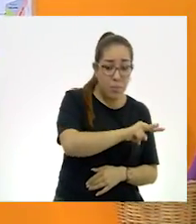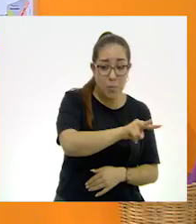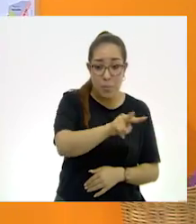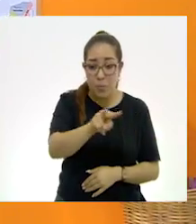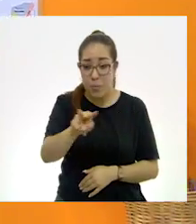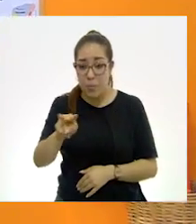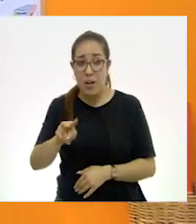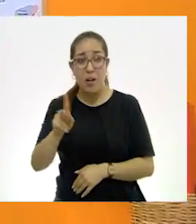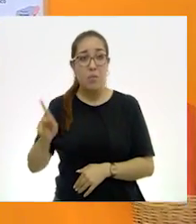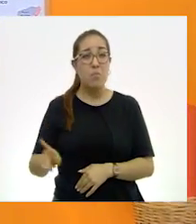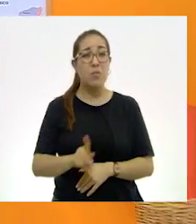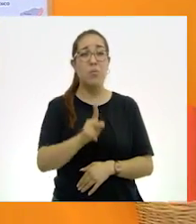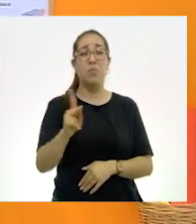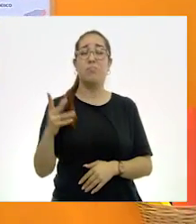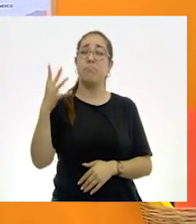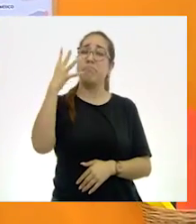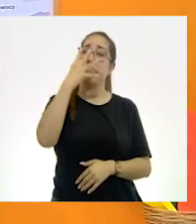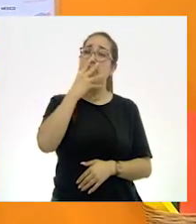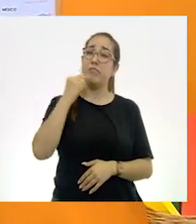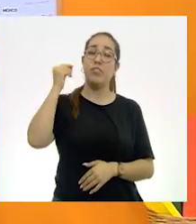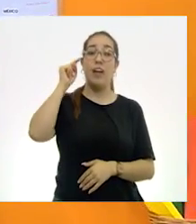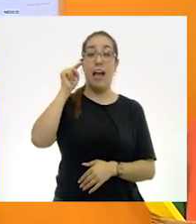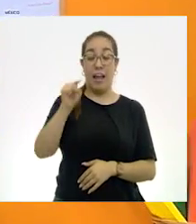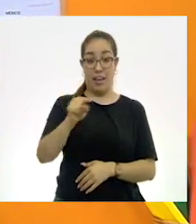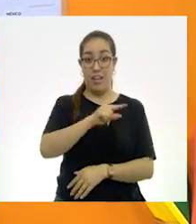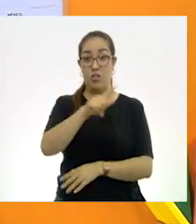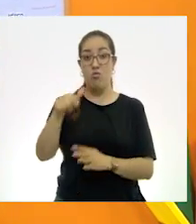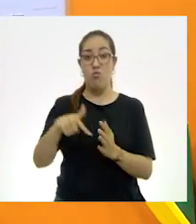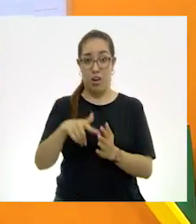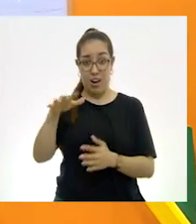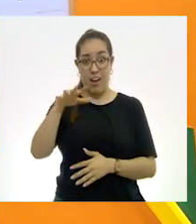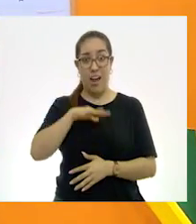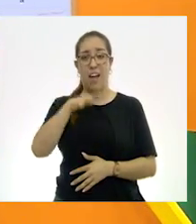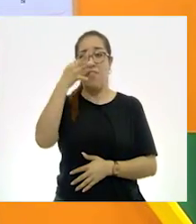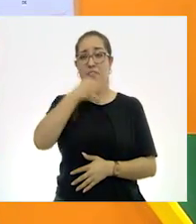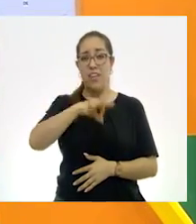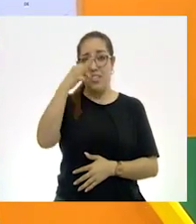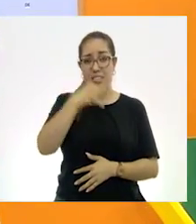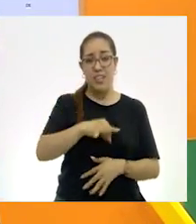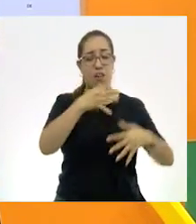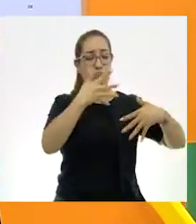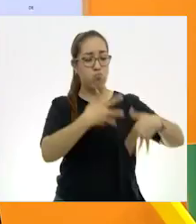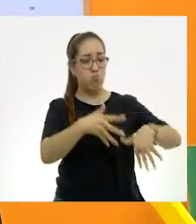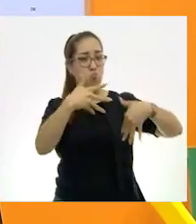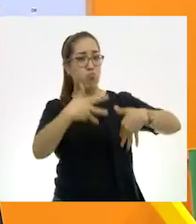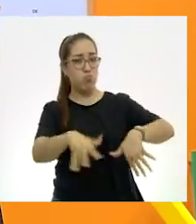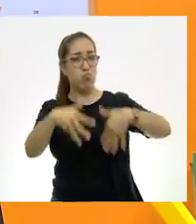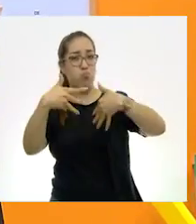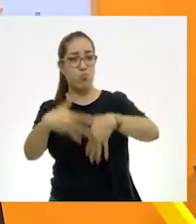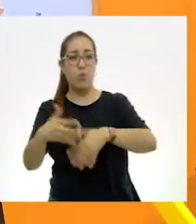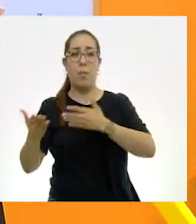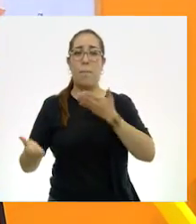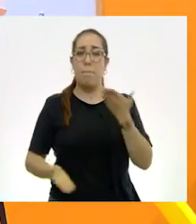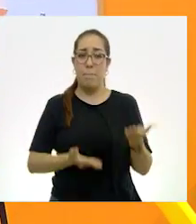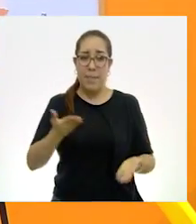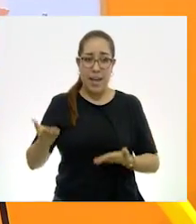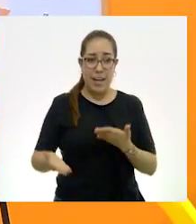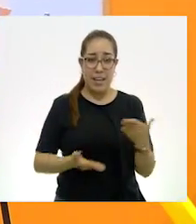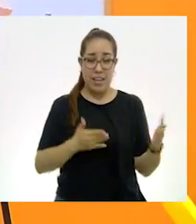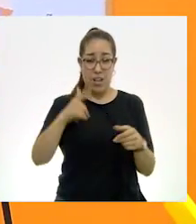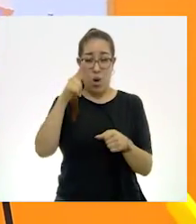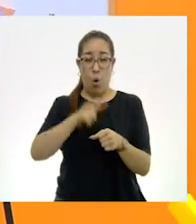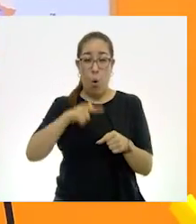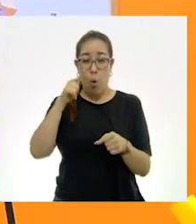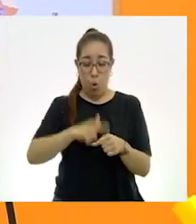aún hay más. Tepoztlán tiene un folclórico carnaval en el que se baila el brinco del chinelo, cuya colorida vestimenta tiene